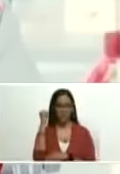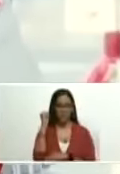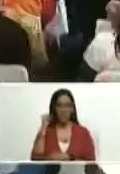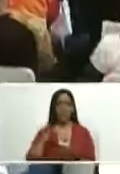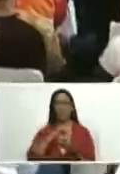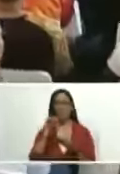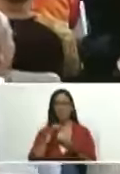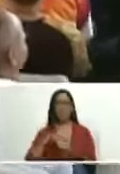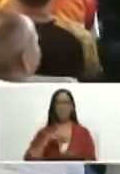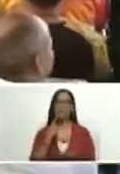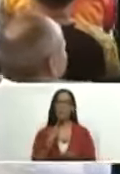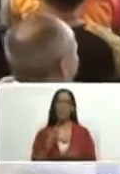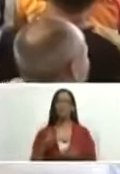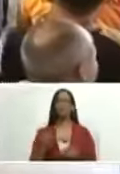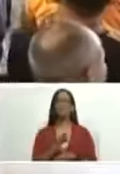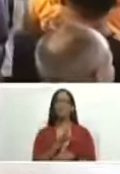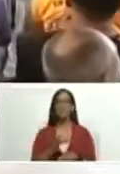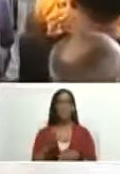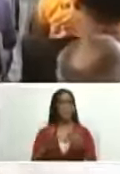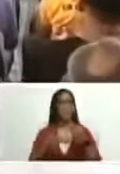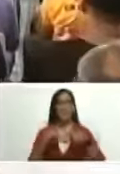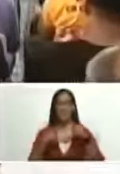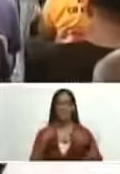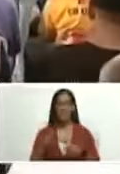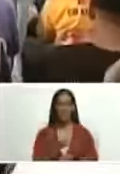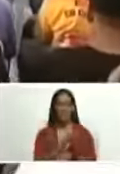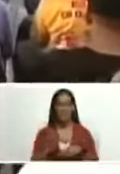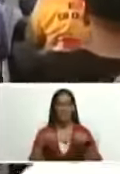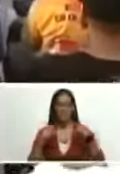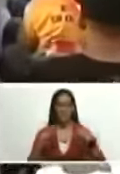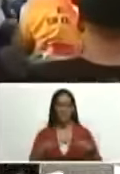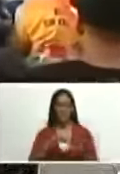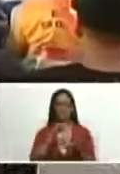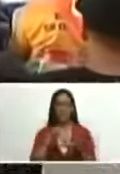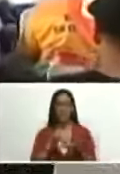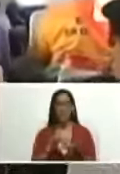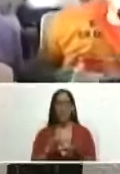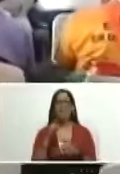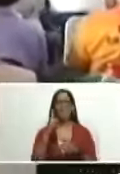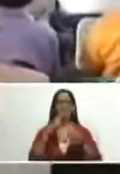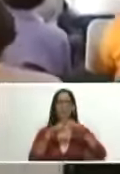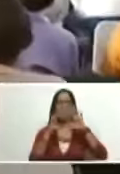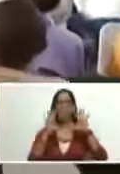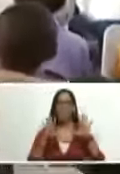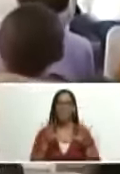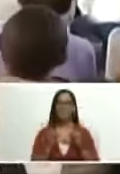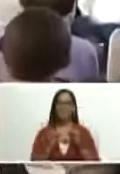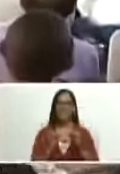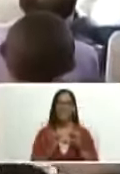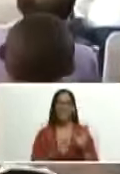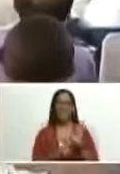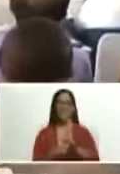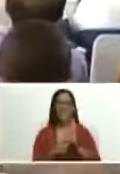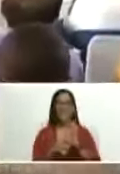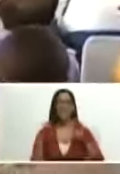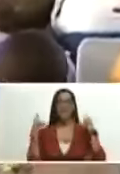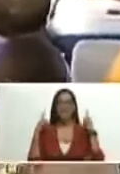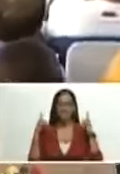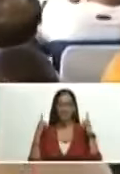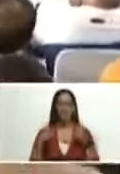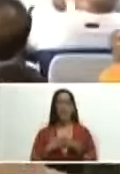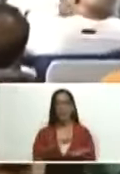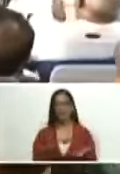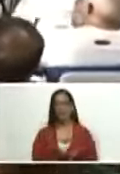decir, como dice el himno, parafraseando el himno nacional, en el 1x10, seguir el ejemplo que La Guaira